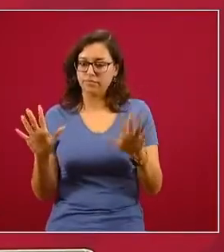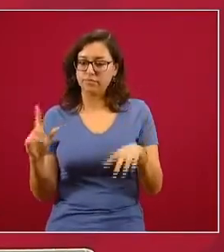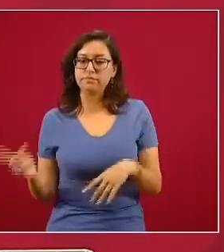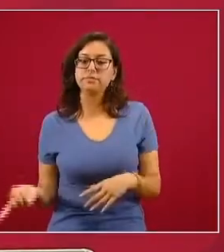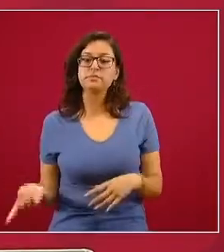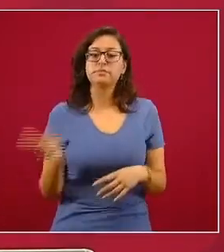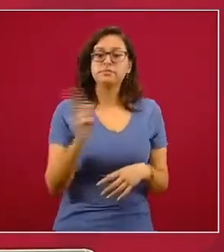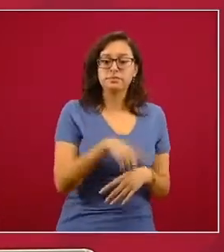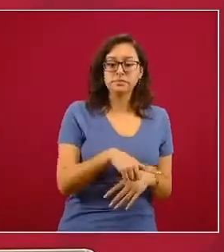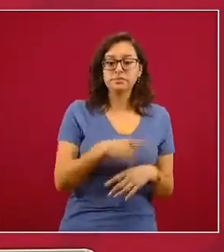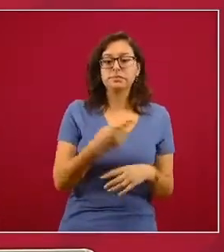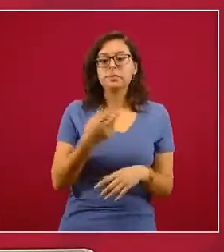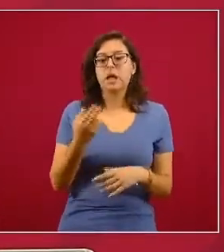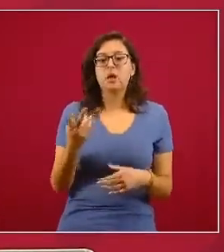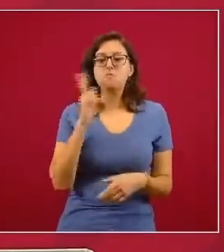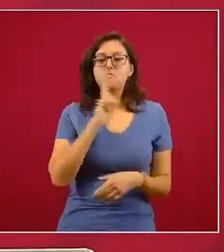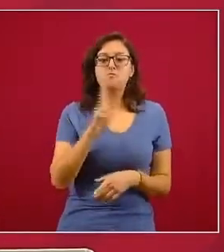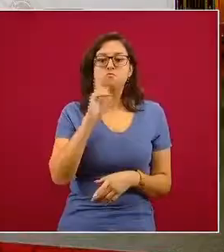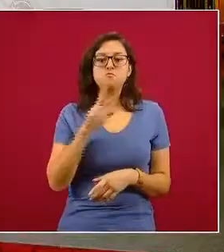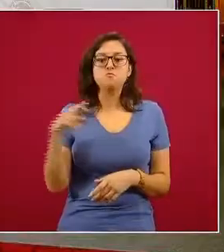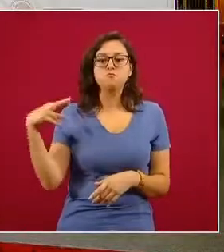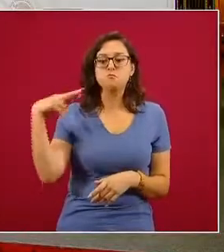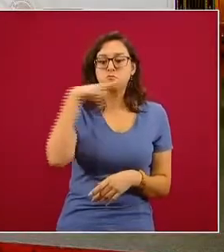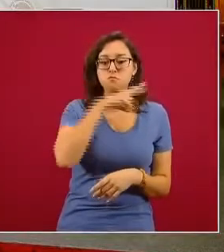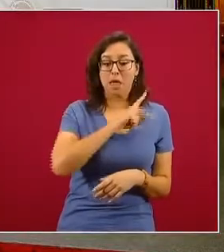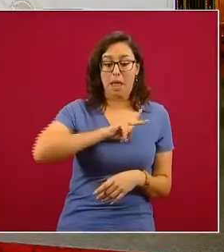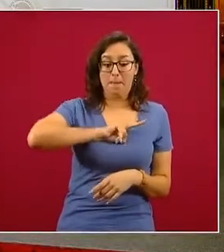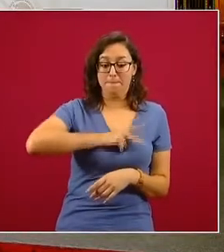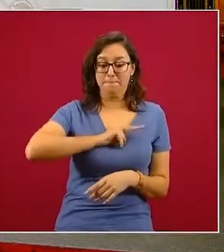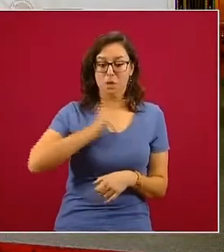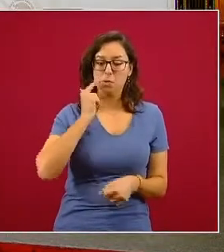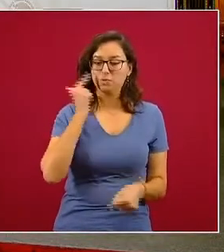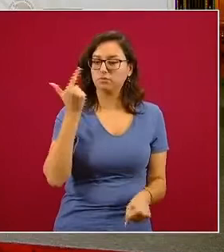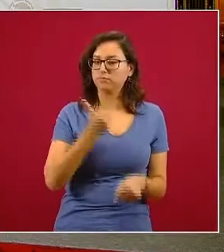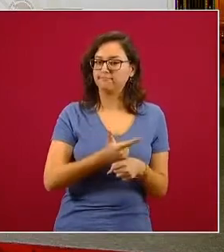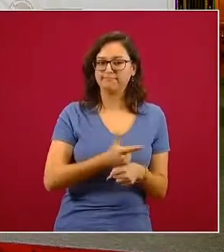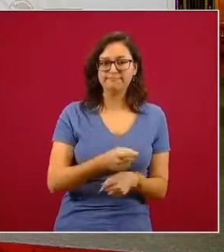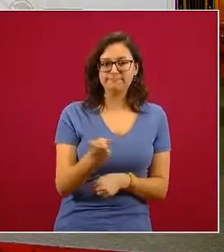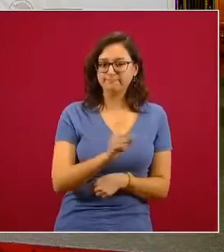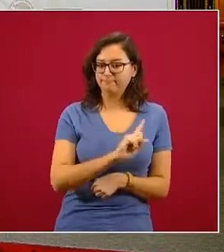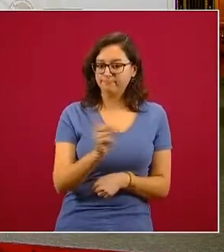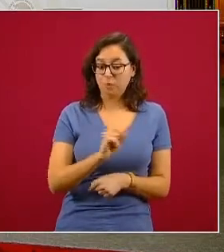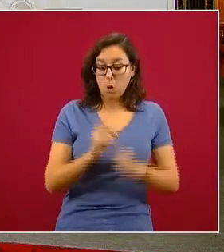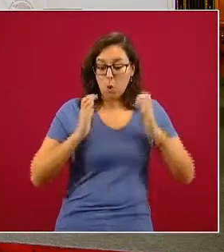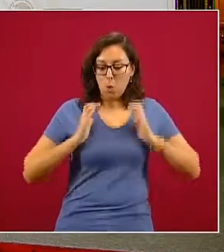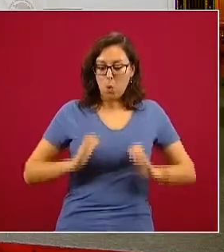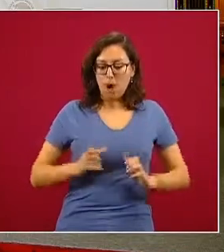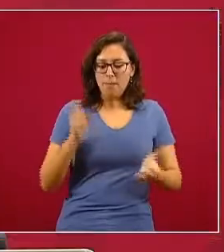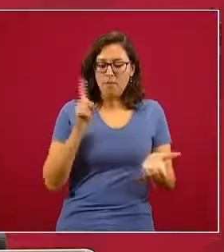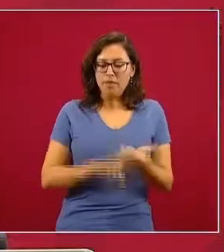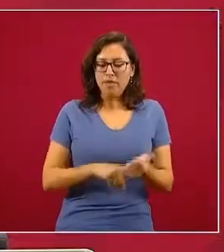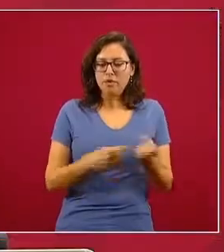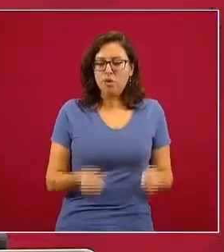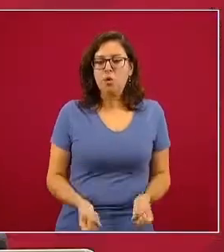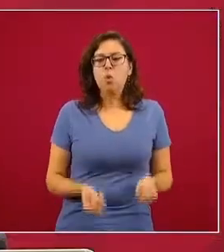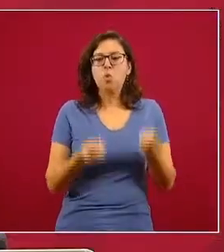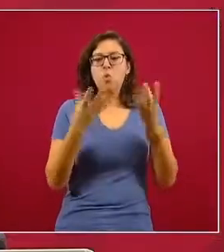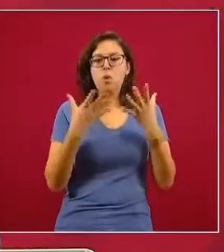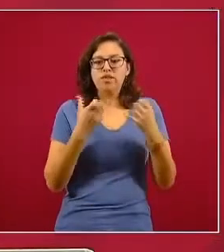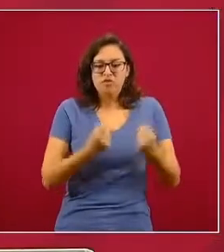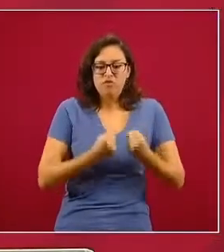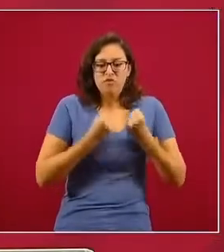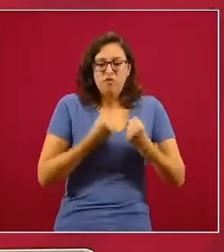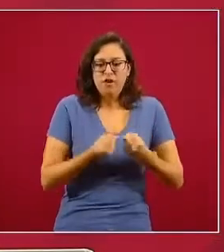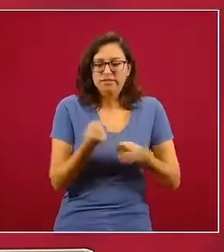detectar anticuerpos, es decir, no al virus, sino la respuesta inmune o una manifestación de la respuesta inmune de los seres